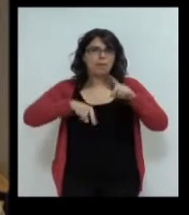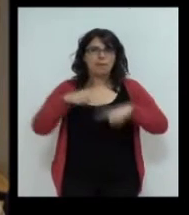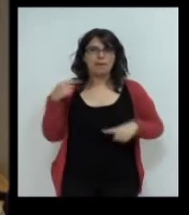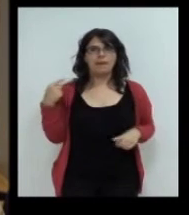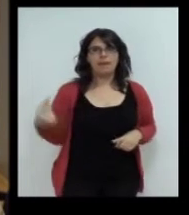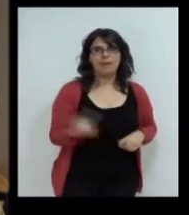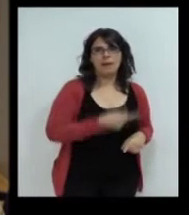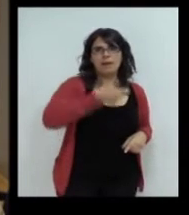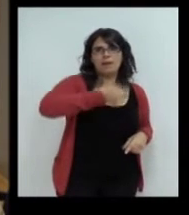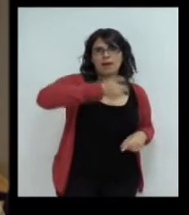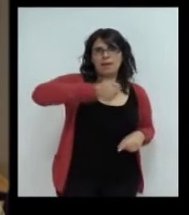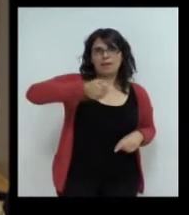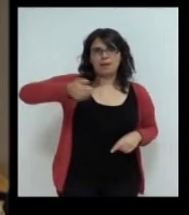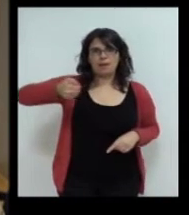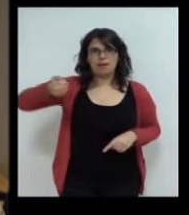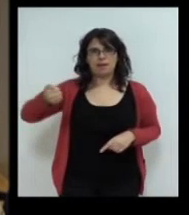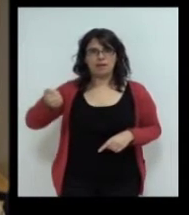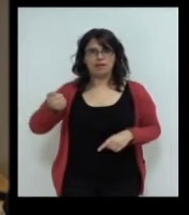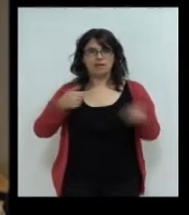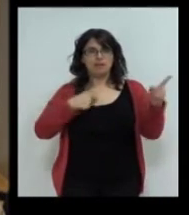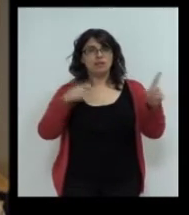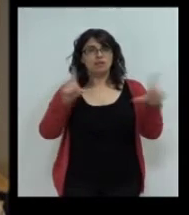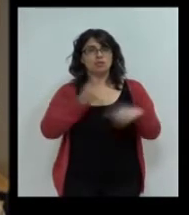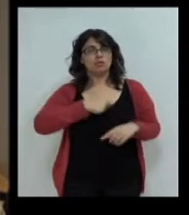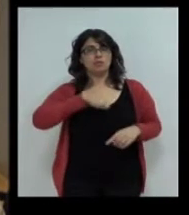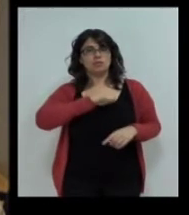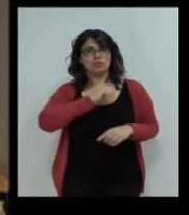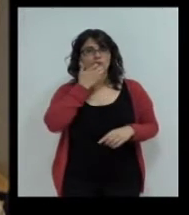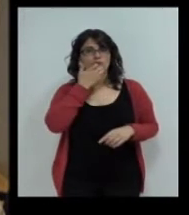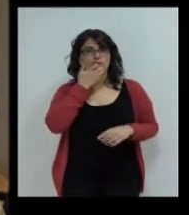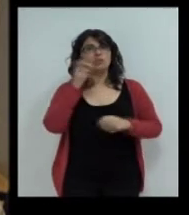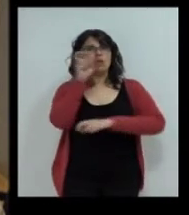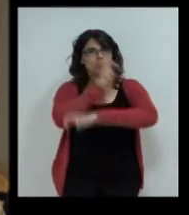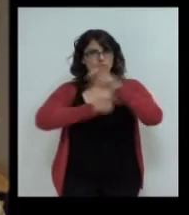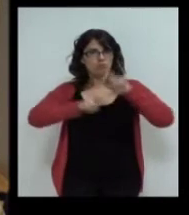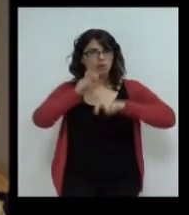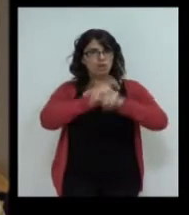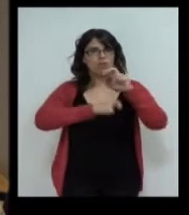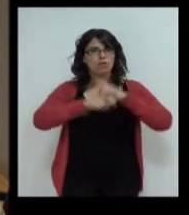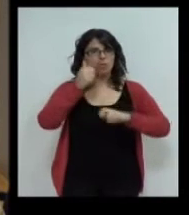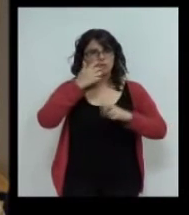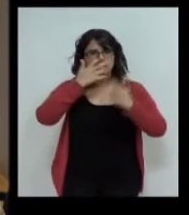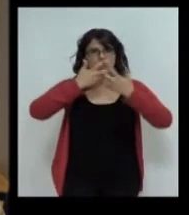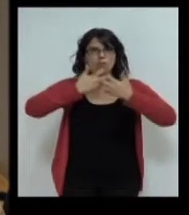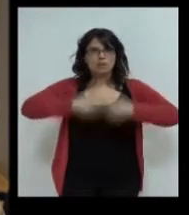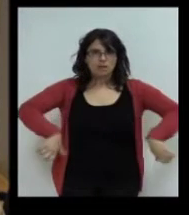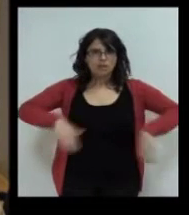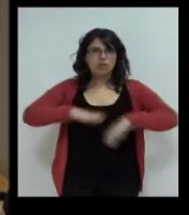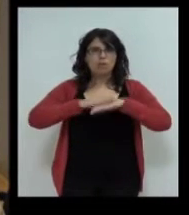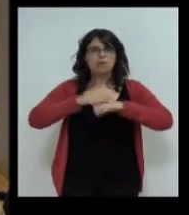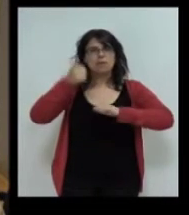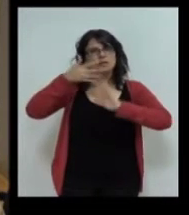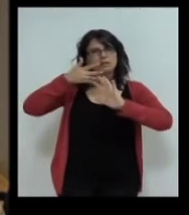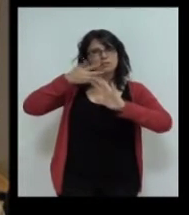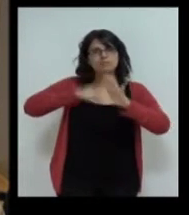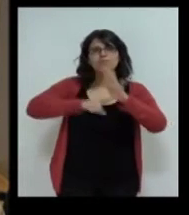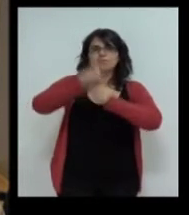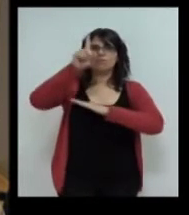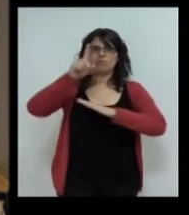donde seguro que en Televisión Española también se están haciendo cada vez búsquedas de sistemas de automatización para lanzar